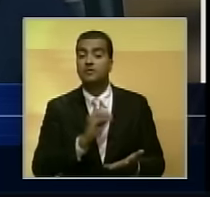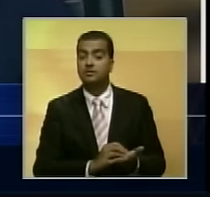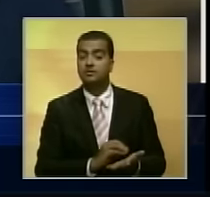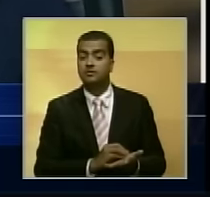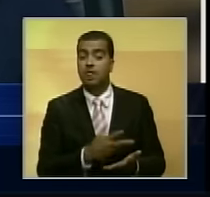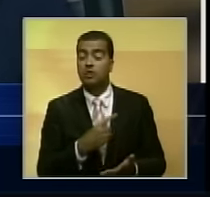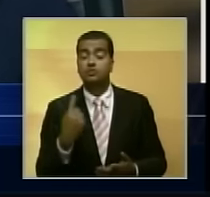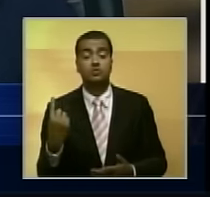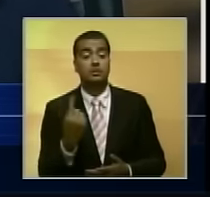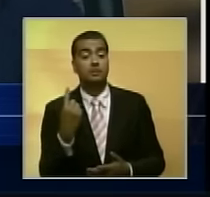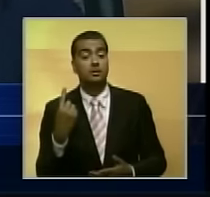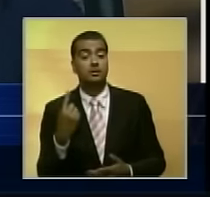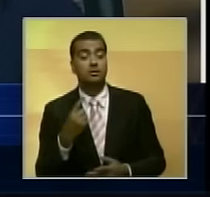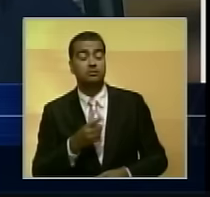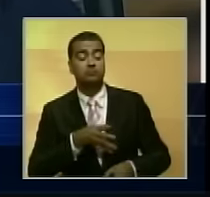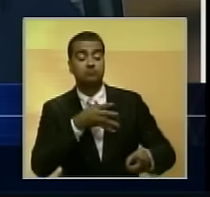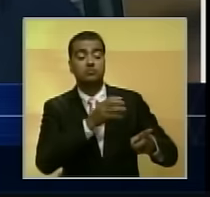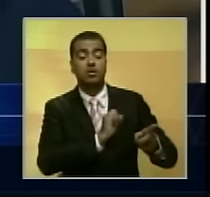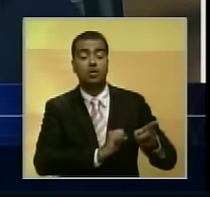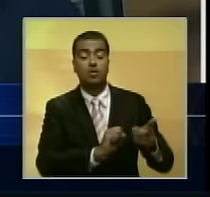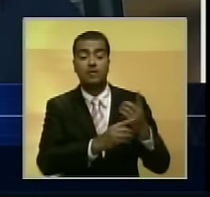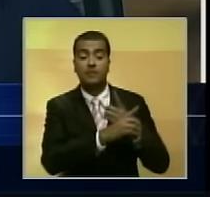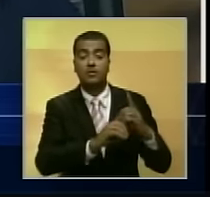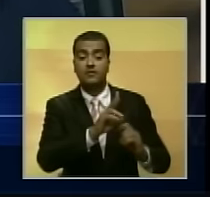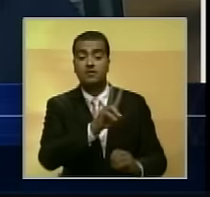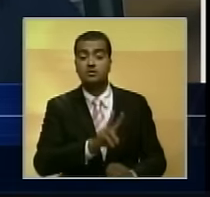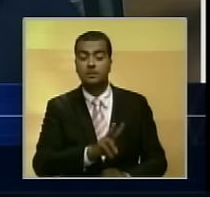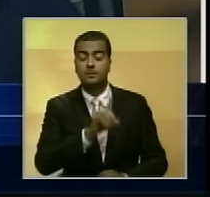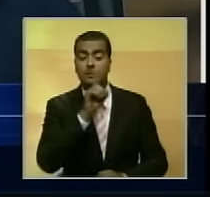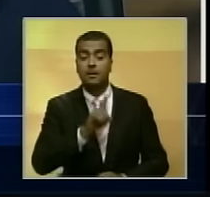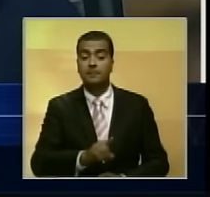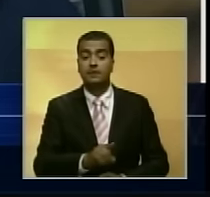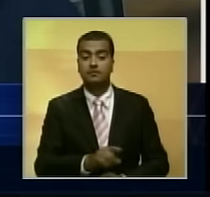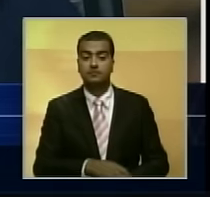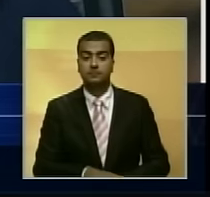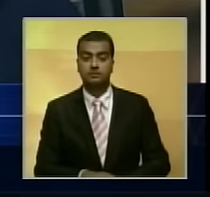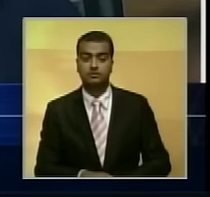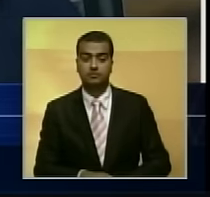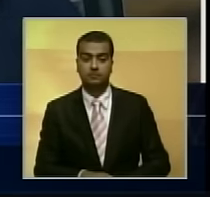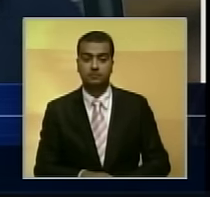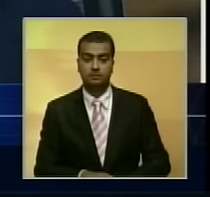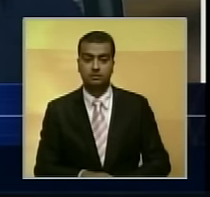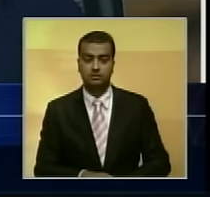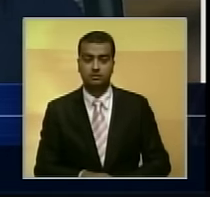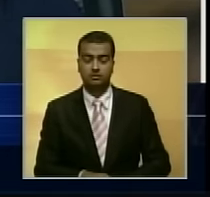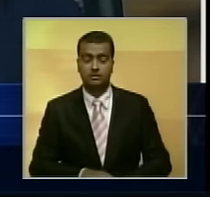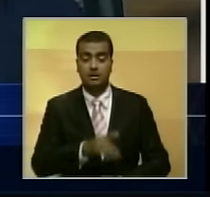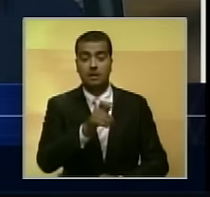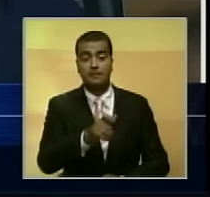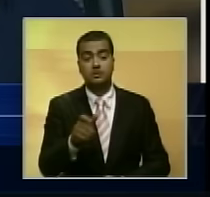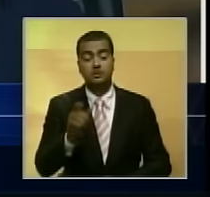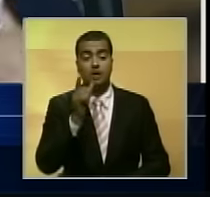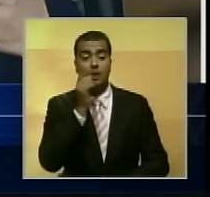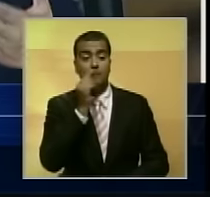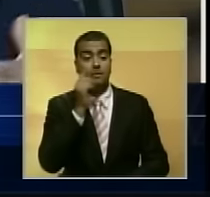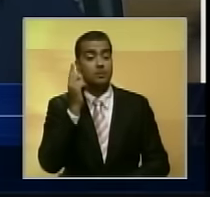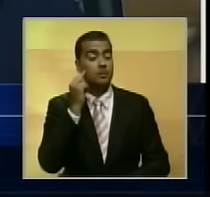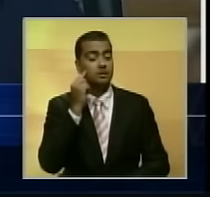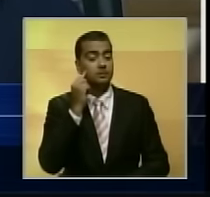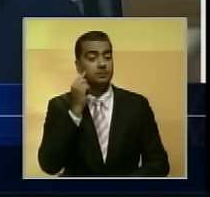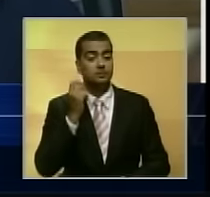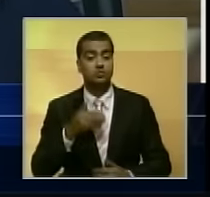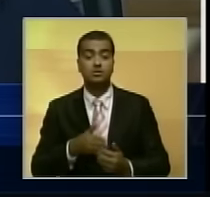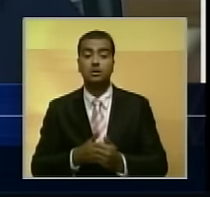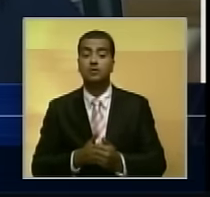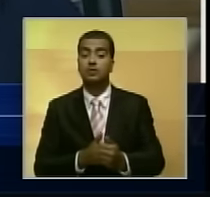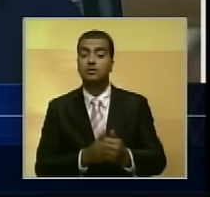no solamente emboscando a la democracia en Venezuela, sino también emboscando a los ciudadanos y ciudadanas que, siendo sus